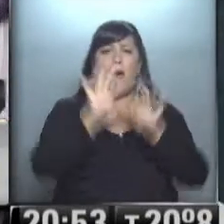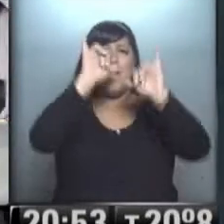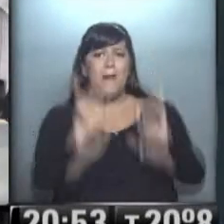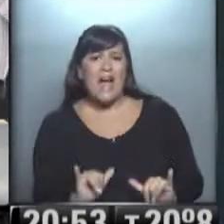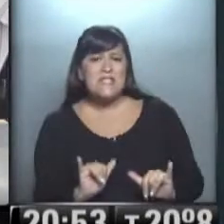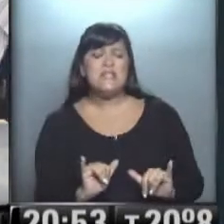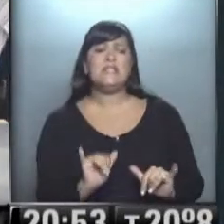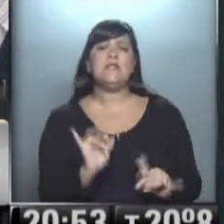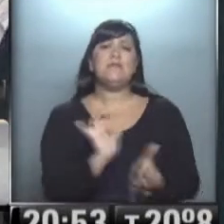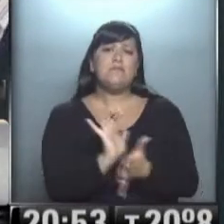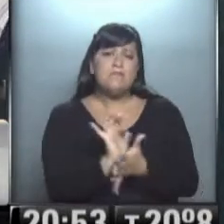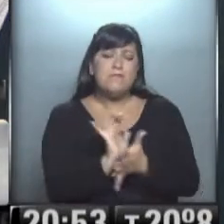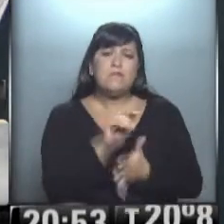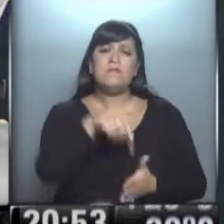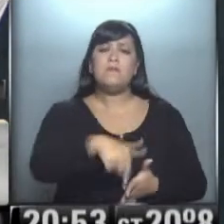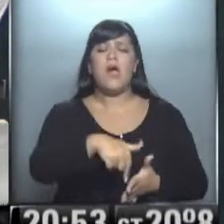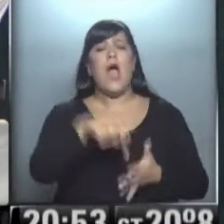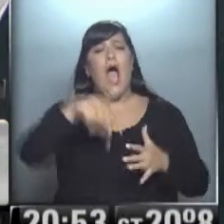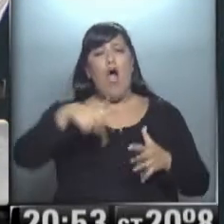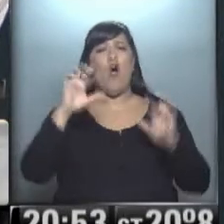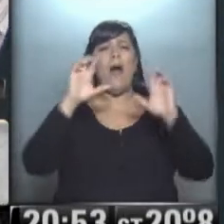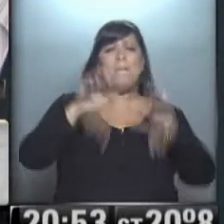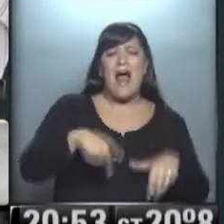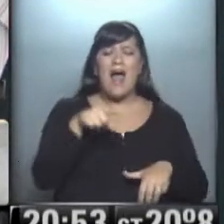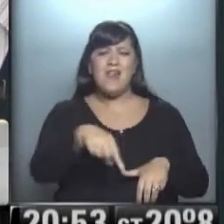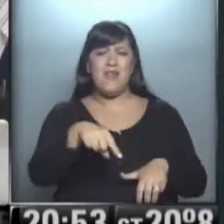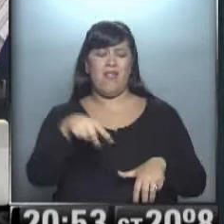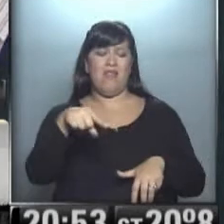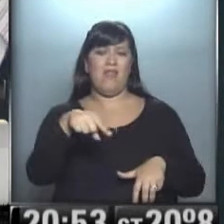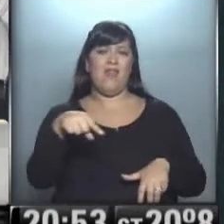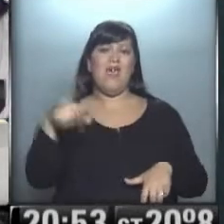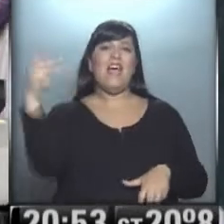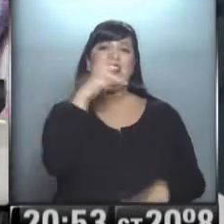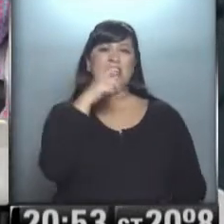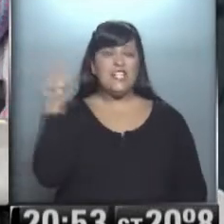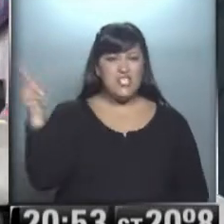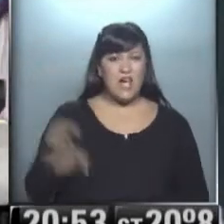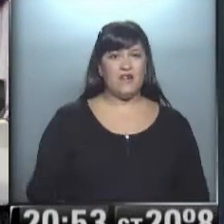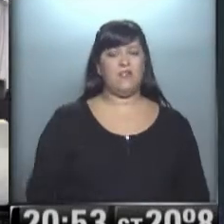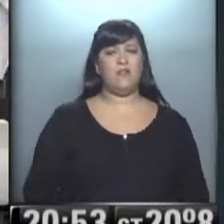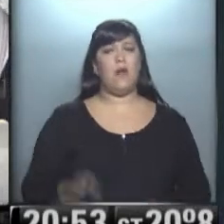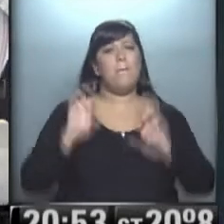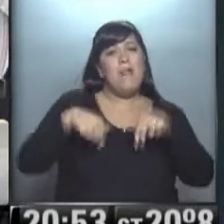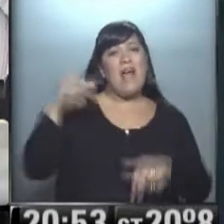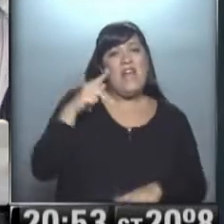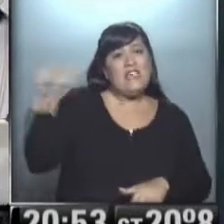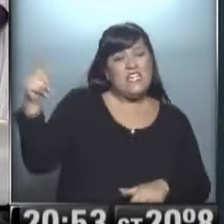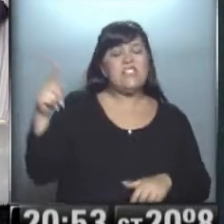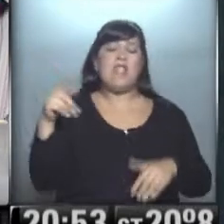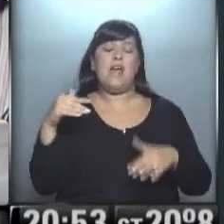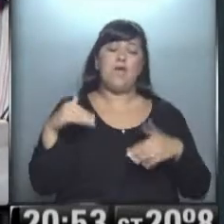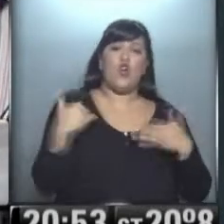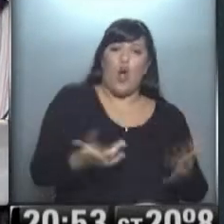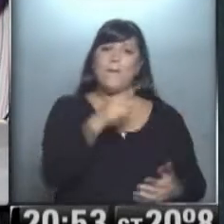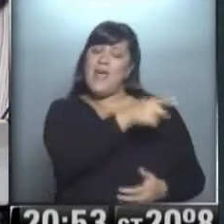a raíz de la política iniciada por el Kirchner, por conveniencias